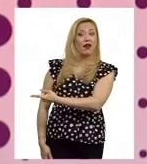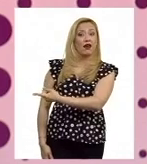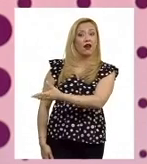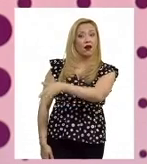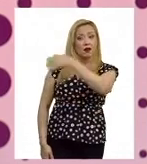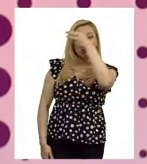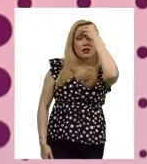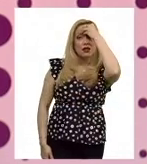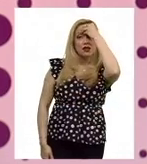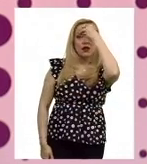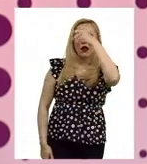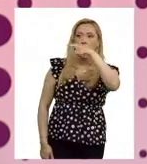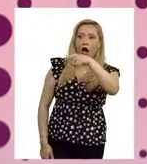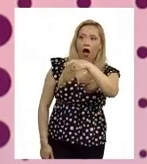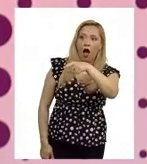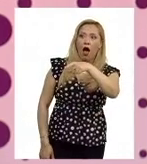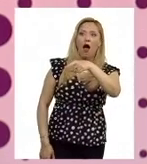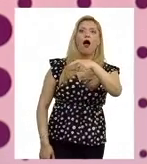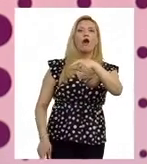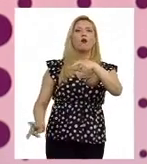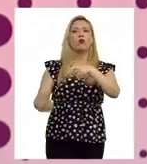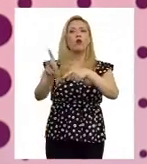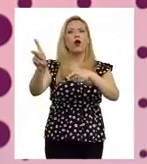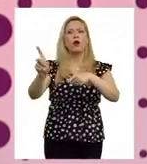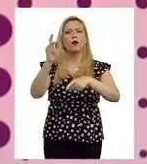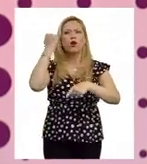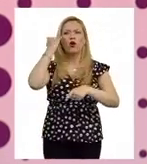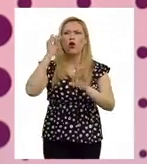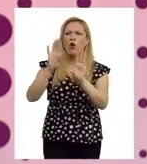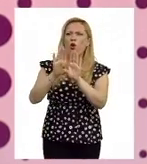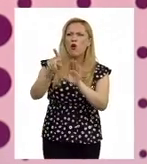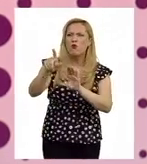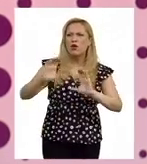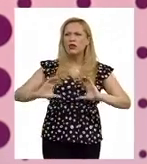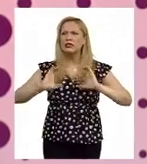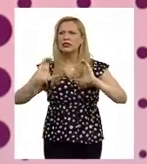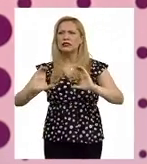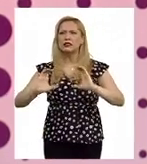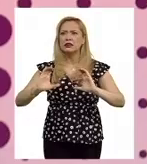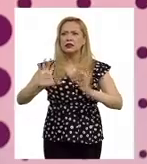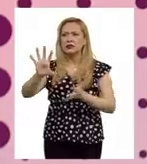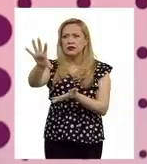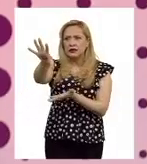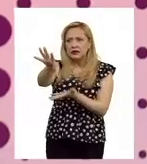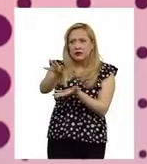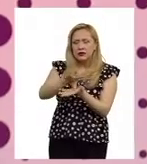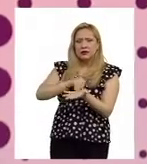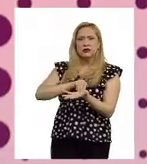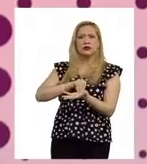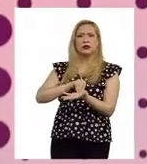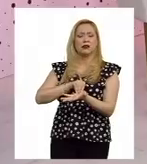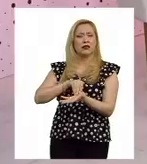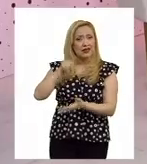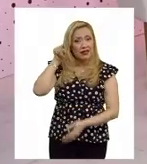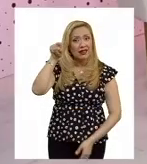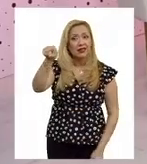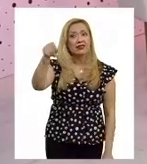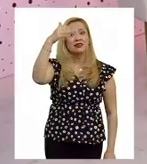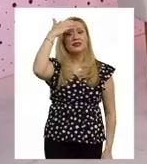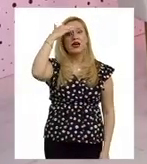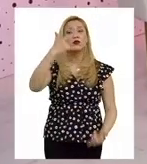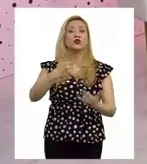o apoyar estas iniciativas de pueblos originarios que están cuidando sus bosques, que están cuidando sus recursos naturales